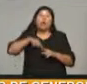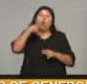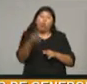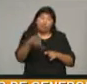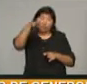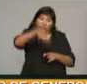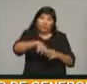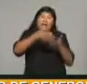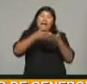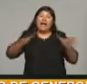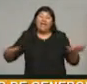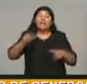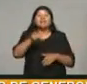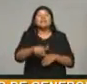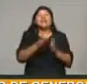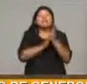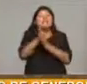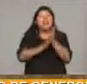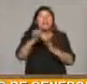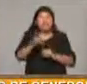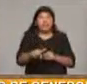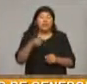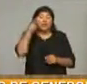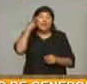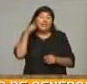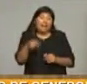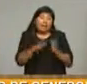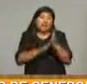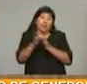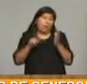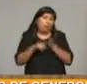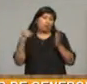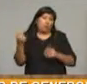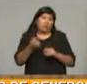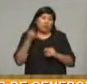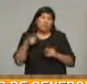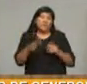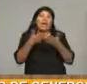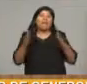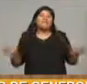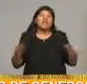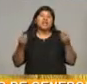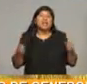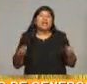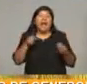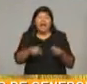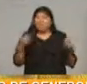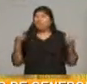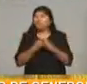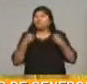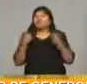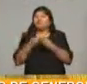pedro san pedro para nosotros ser un punto muy importante para abrir porque tenemos una gran demanda la